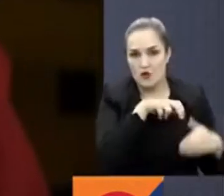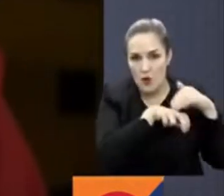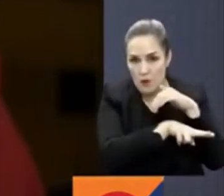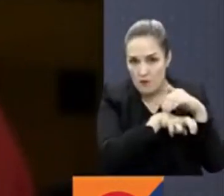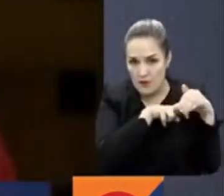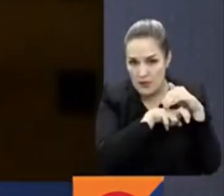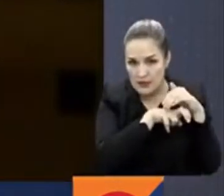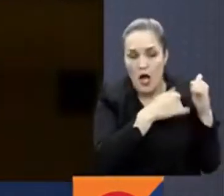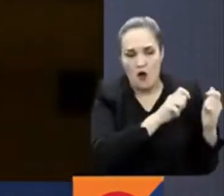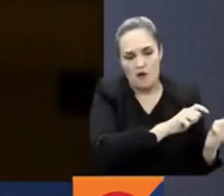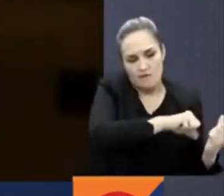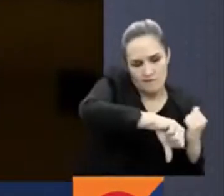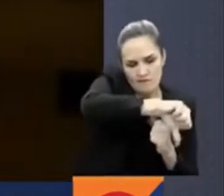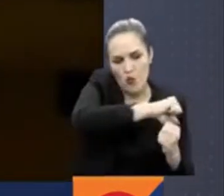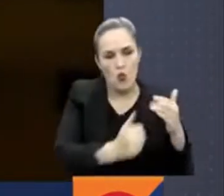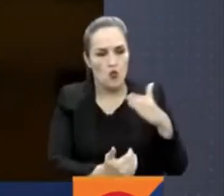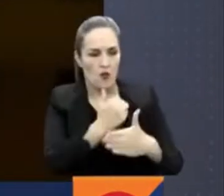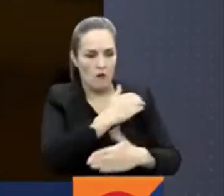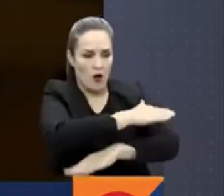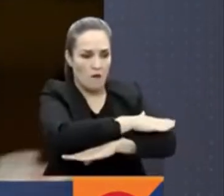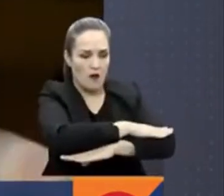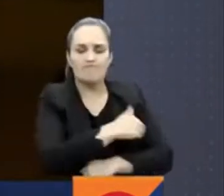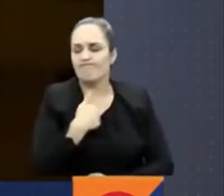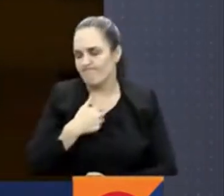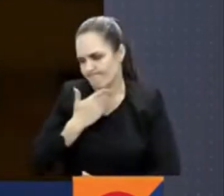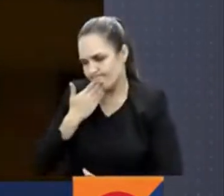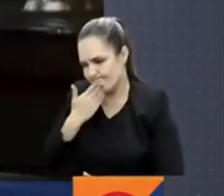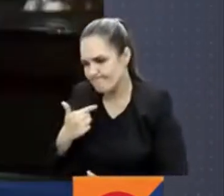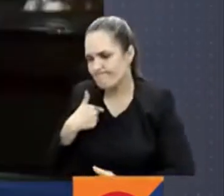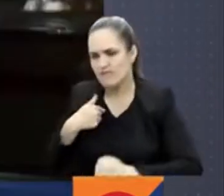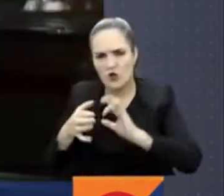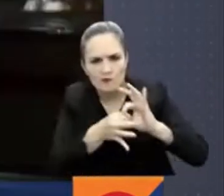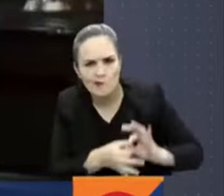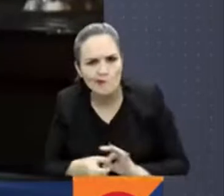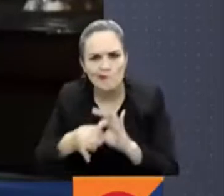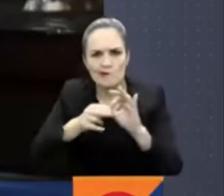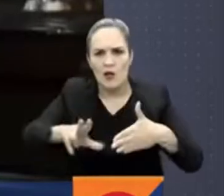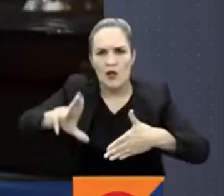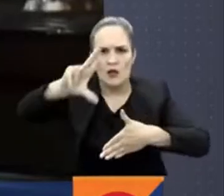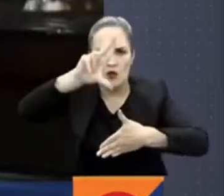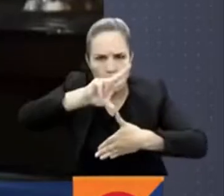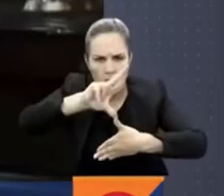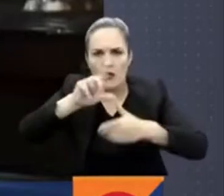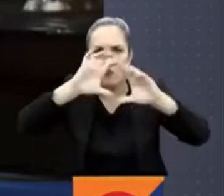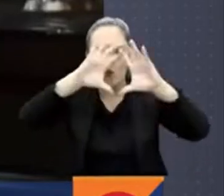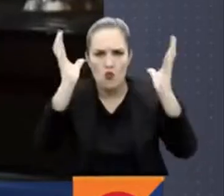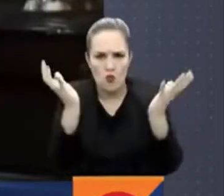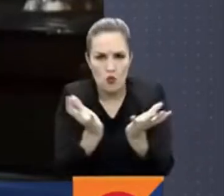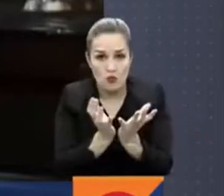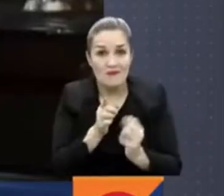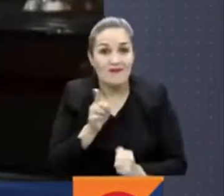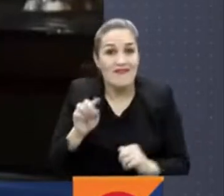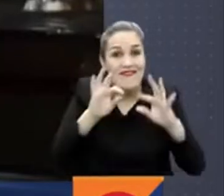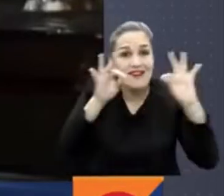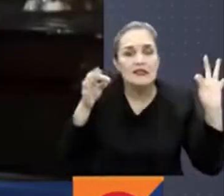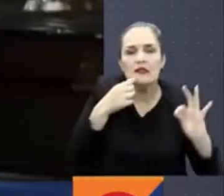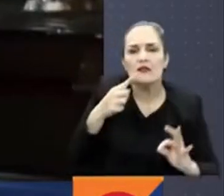dignidad que corresponde en el mundo y la integración latinoamericana. Agradezco la designación que el presidente Gustavo